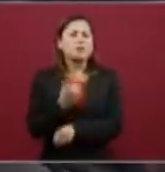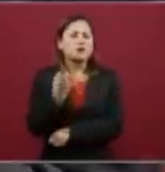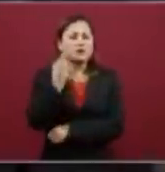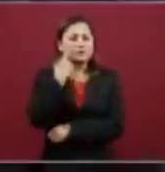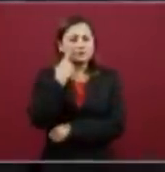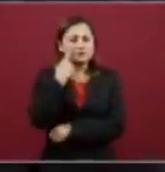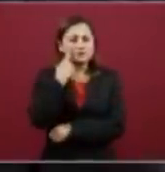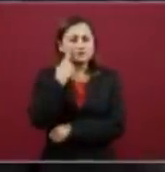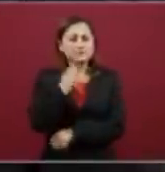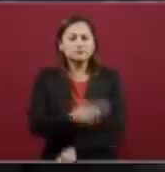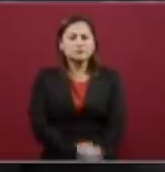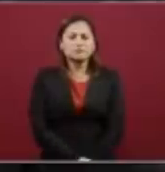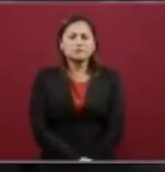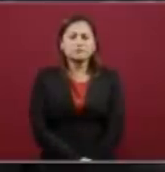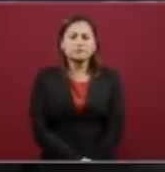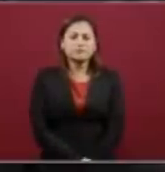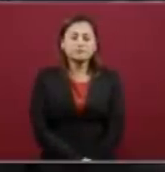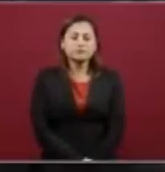trasladaron